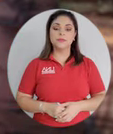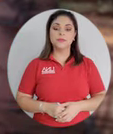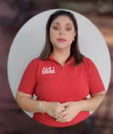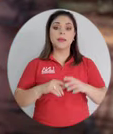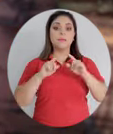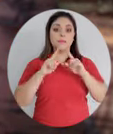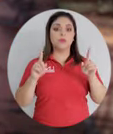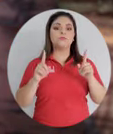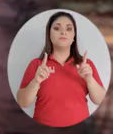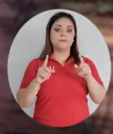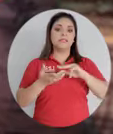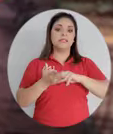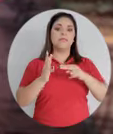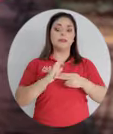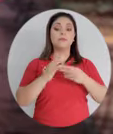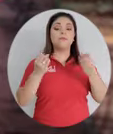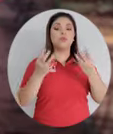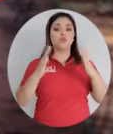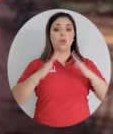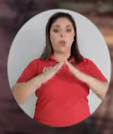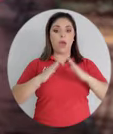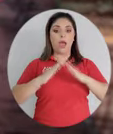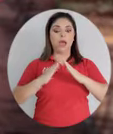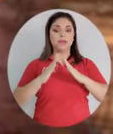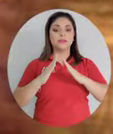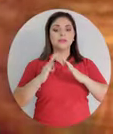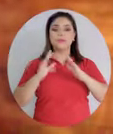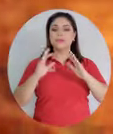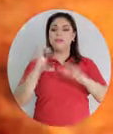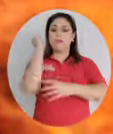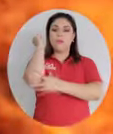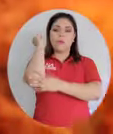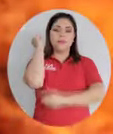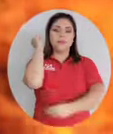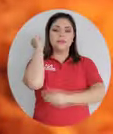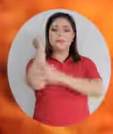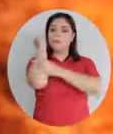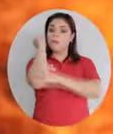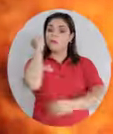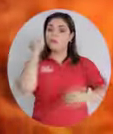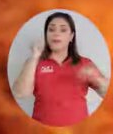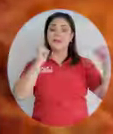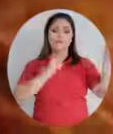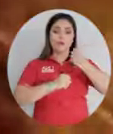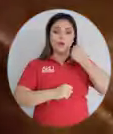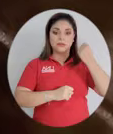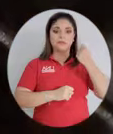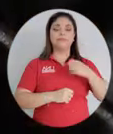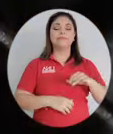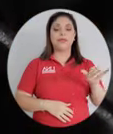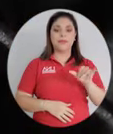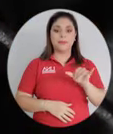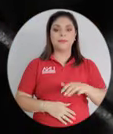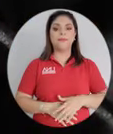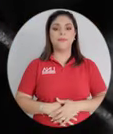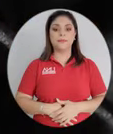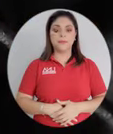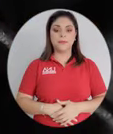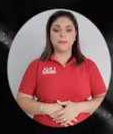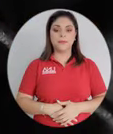importante de los hogares, digamos, en pobreza y digamos en pobreza extrema también.